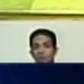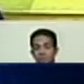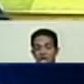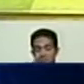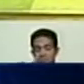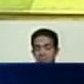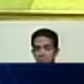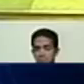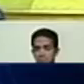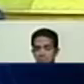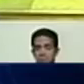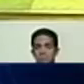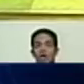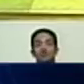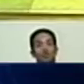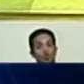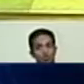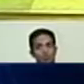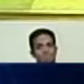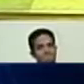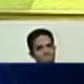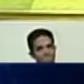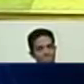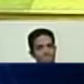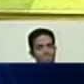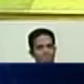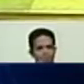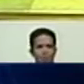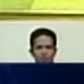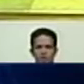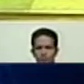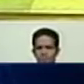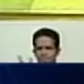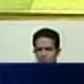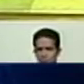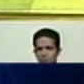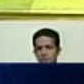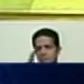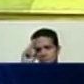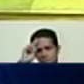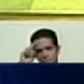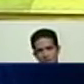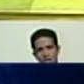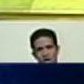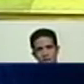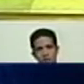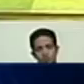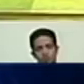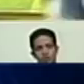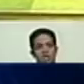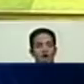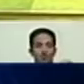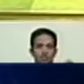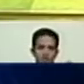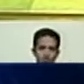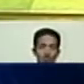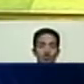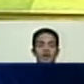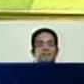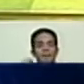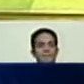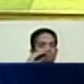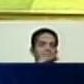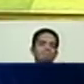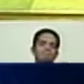realidad. Estamos actuando de buena fe desde Venezuela, respetando tanto la Constitución como la Carta de las Naciones Unidas y